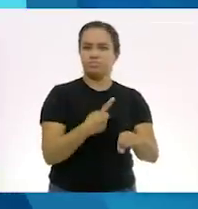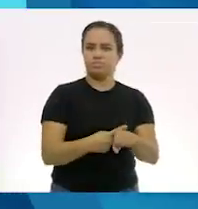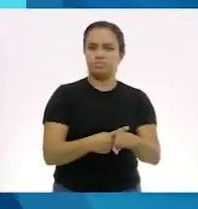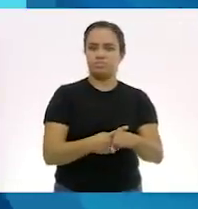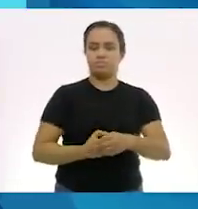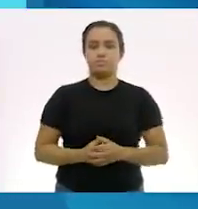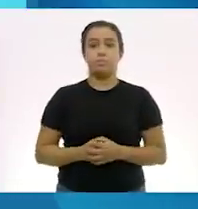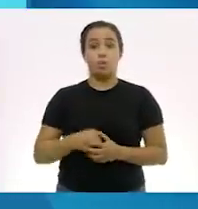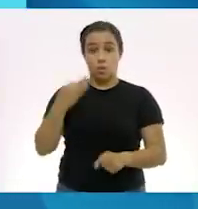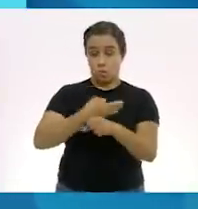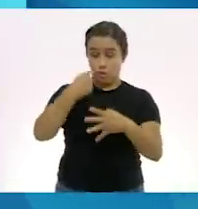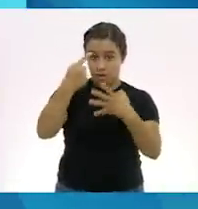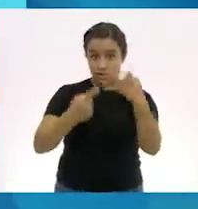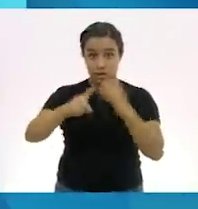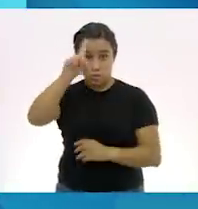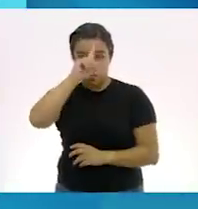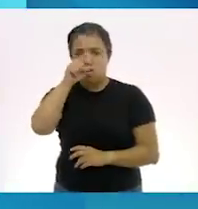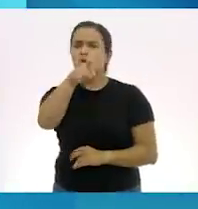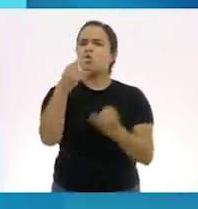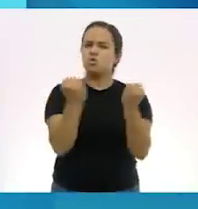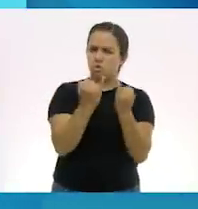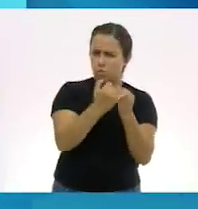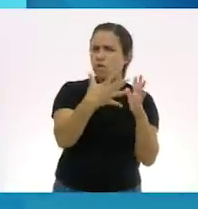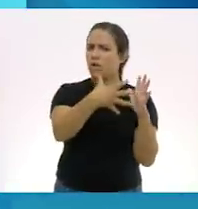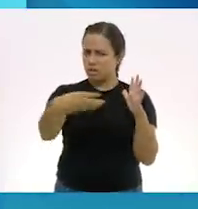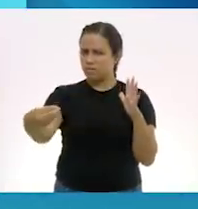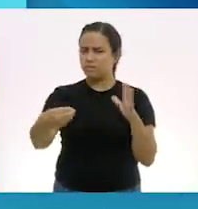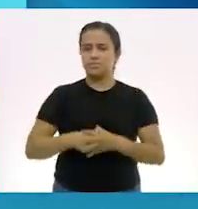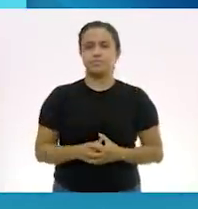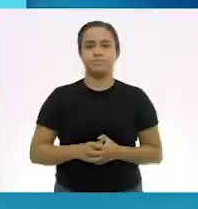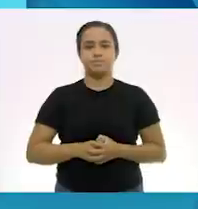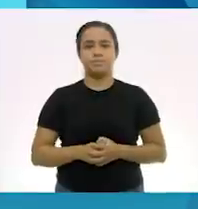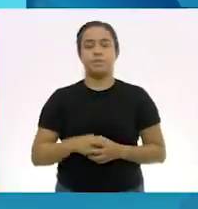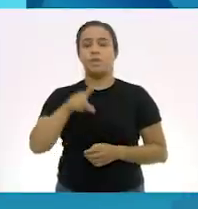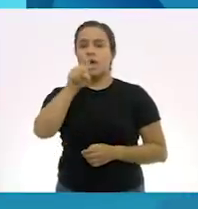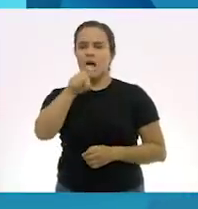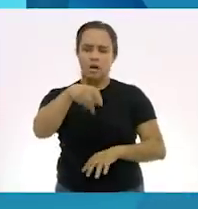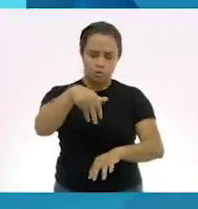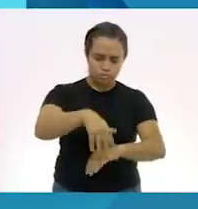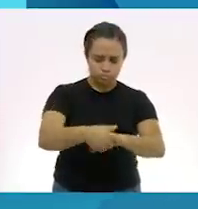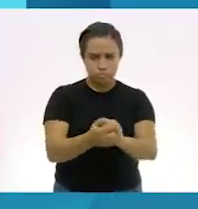Me gusta la escuela y mi familia. Aprendo mucho.